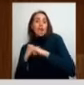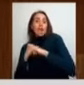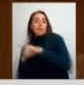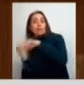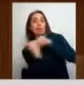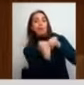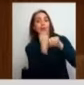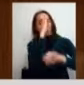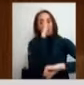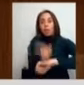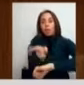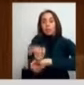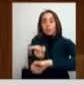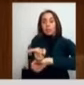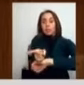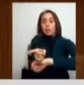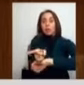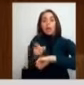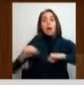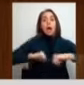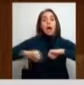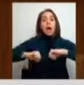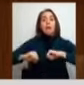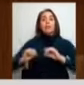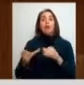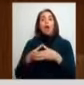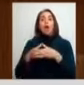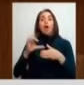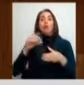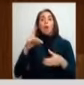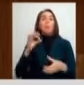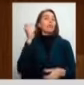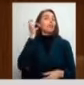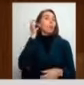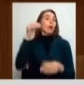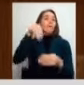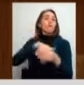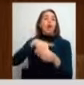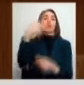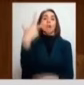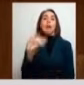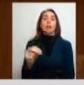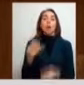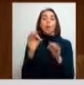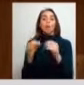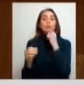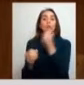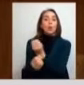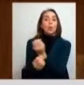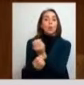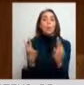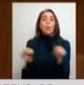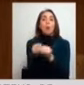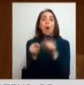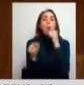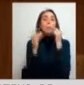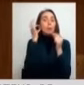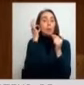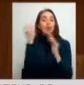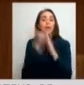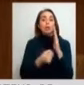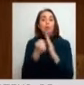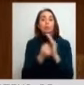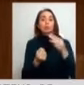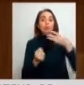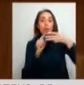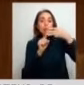si fue activa en el comando de mujeres por el no justo cuando hablamos de la paridad o luchó por el aborto en tres causales que hoy día es